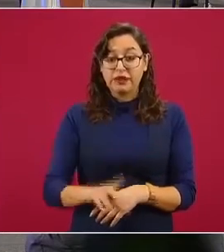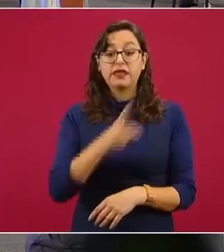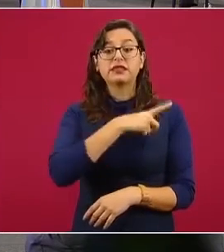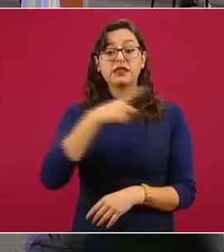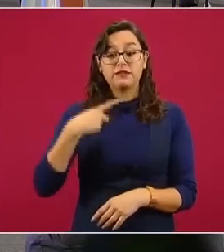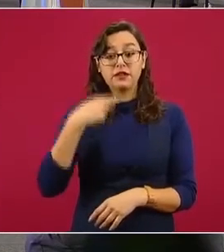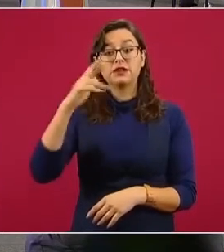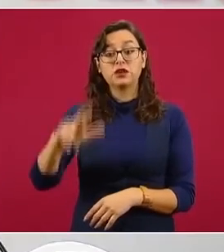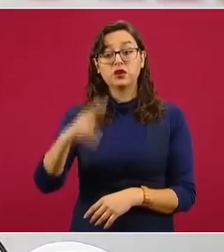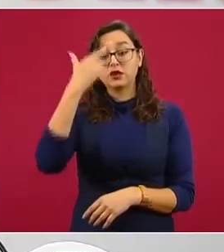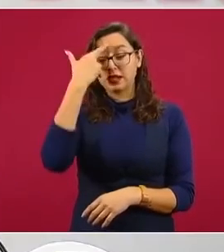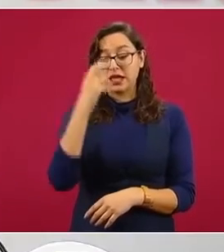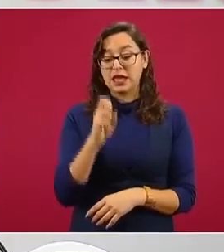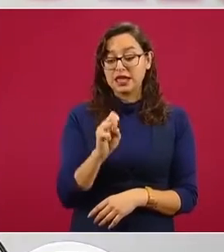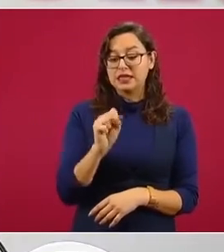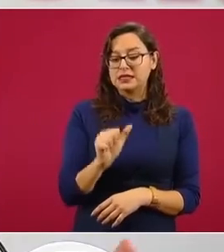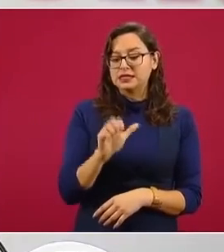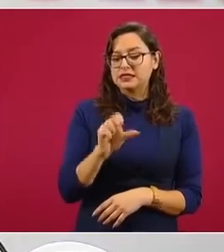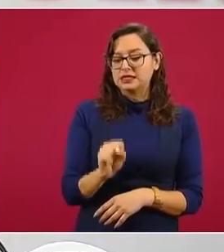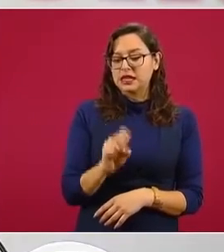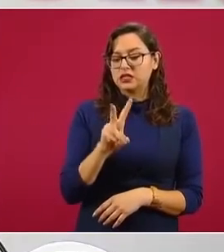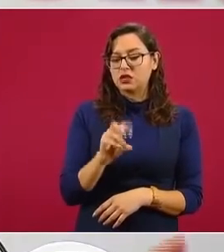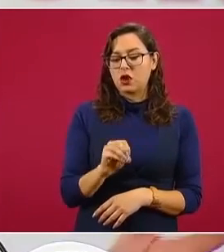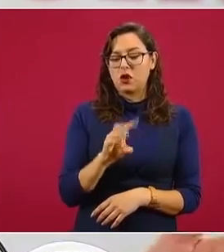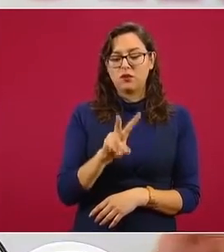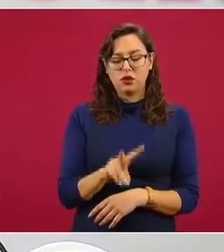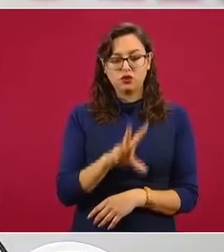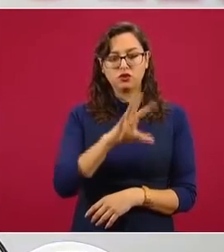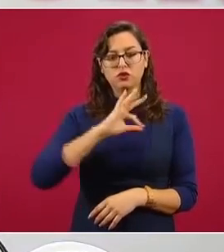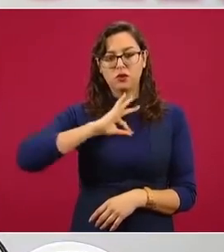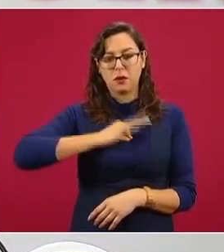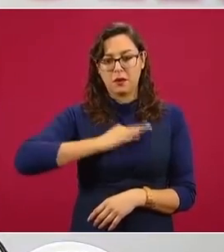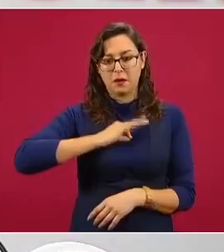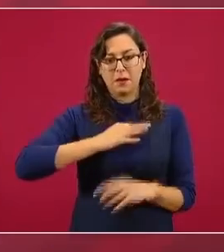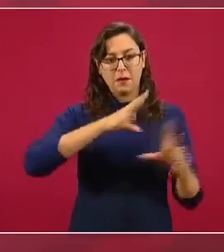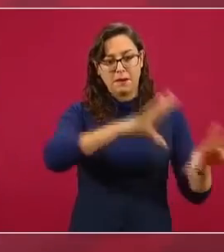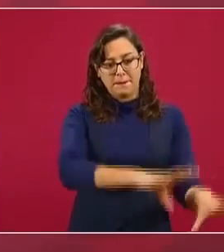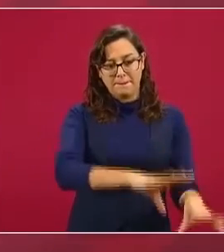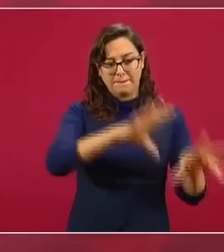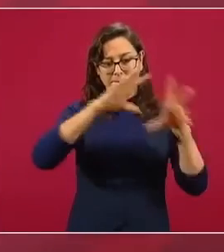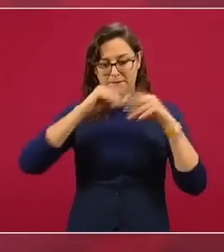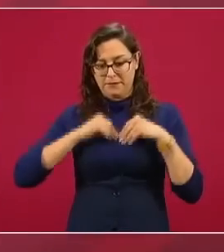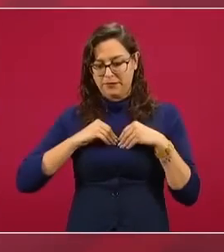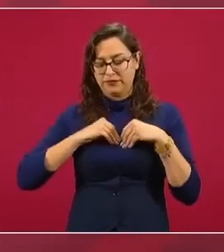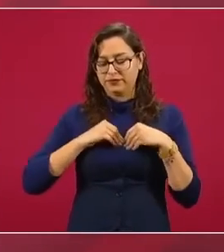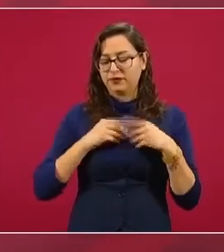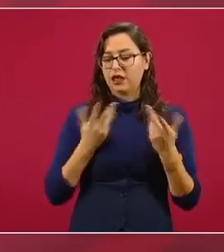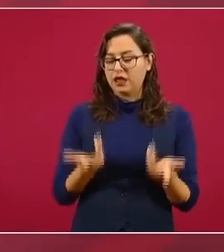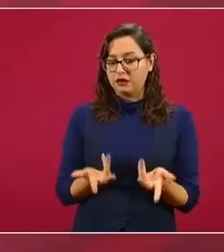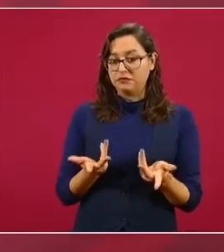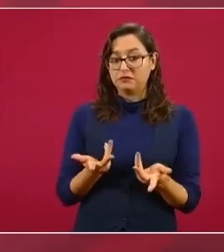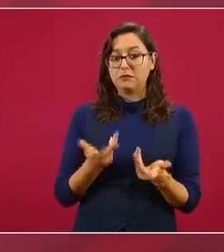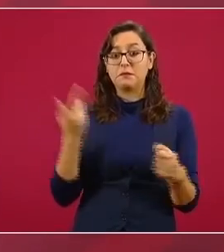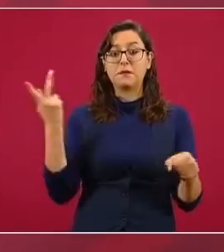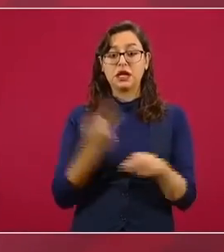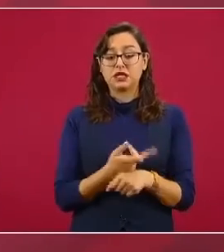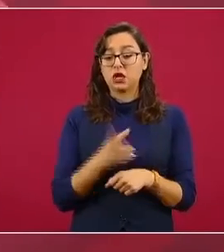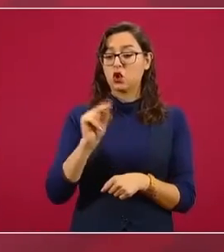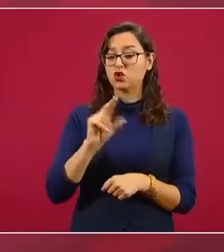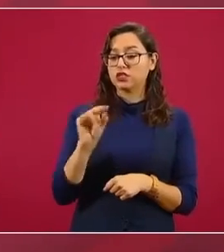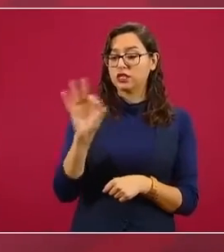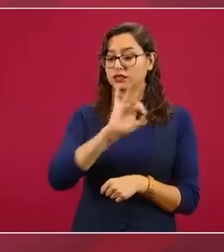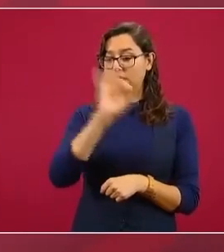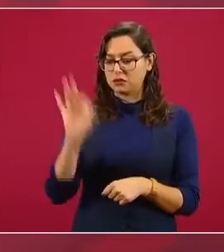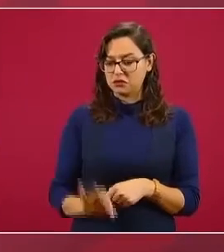SARS-CoV-2 causa COVID. COVID es una enfermedad que en su mayoría, en 8 de cada 10 personas, es una enfermedad leve, que se autolimita, que